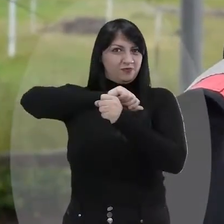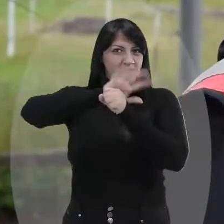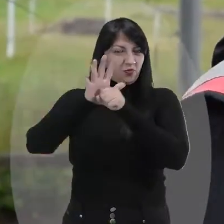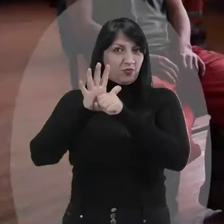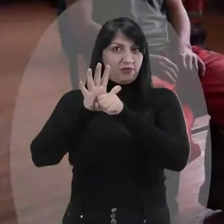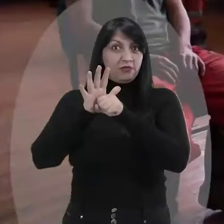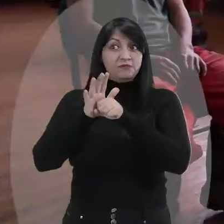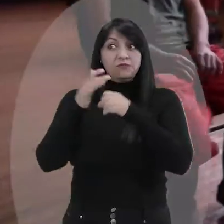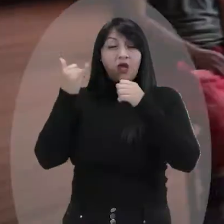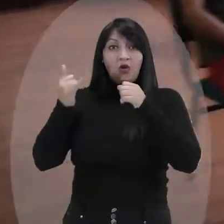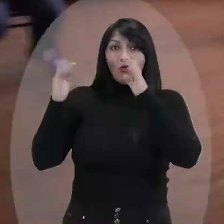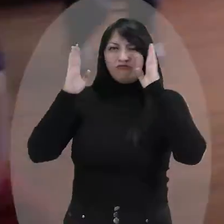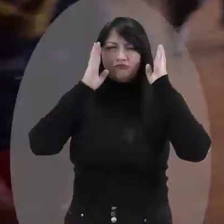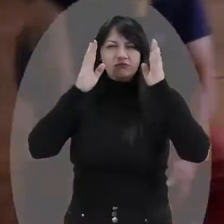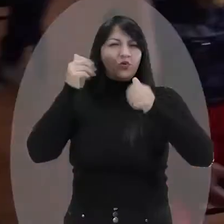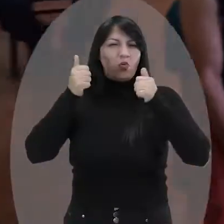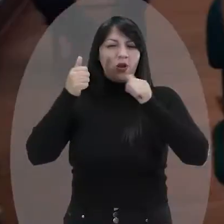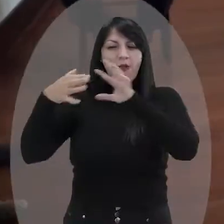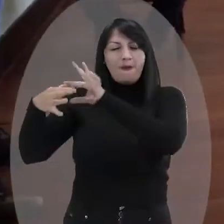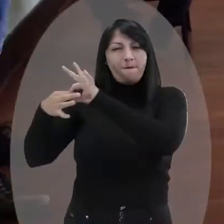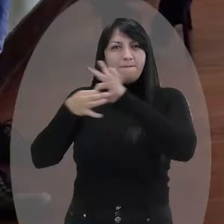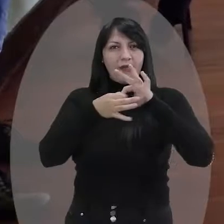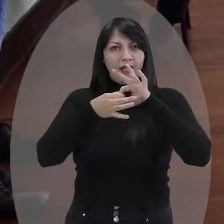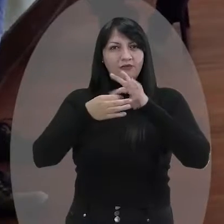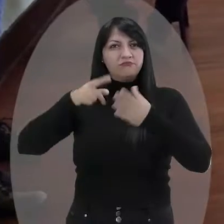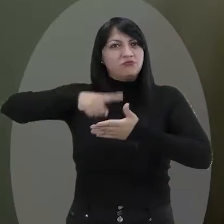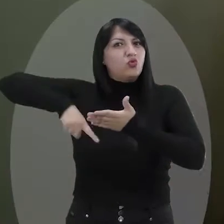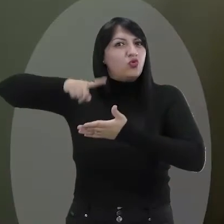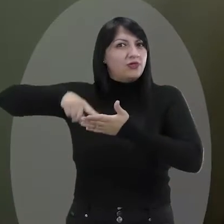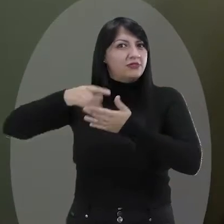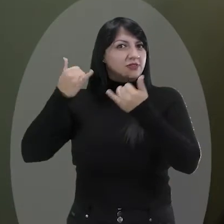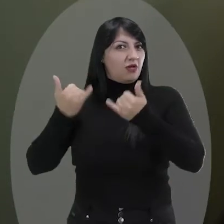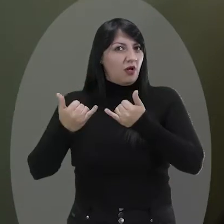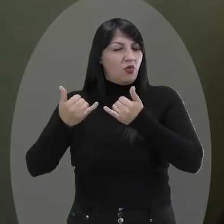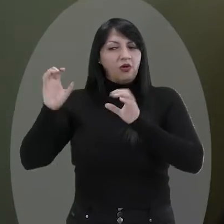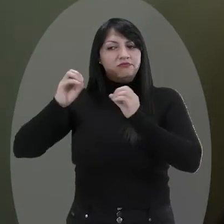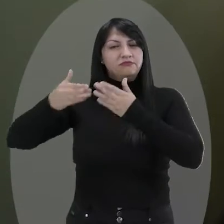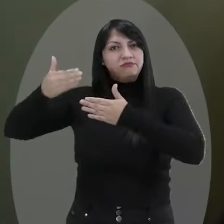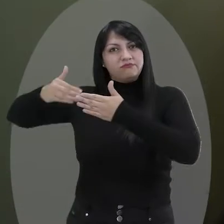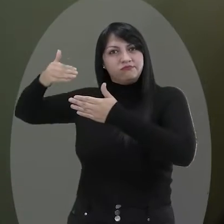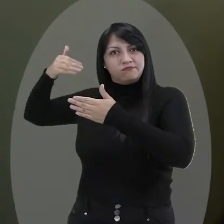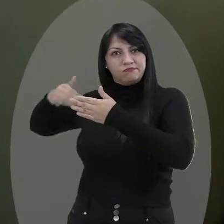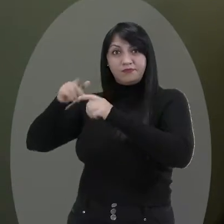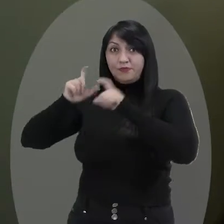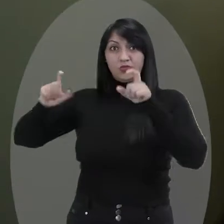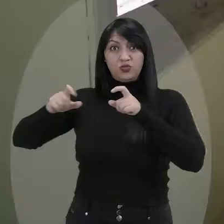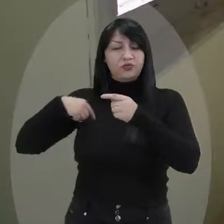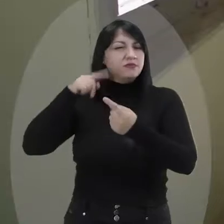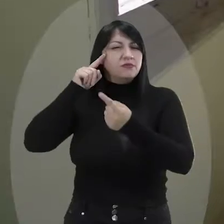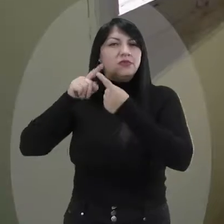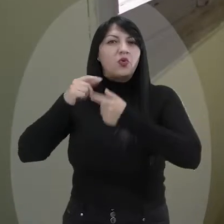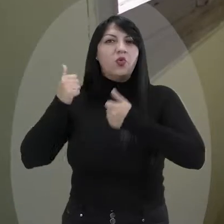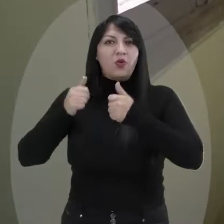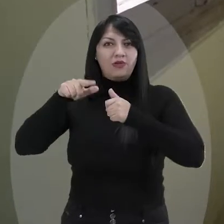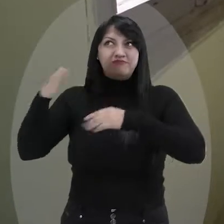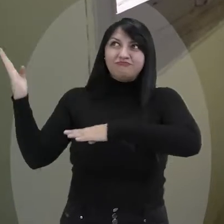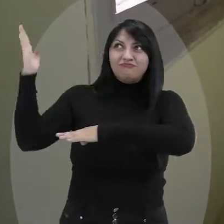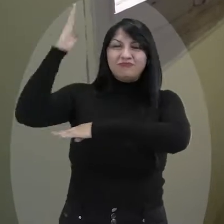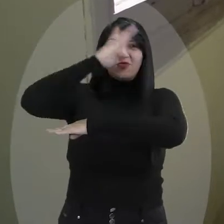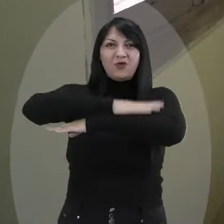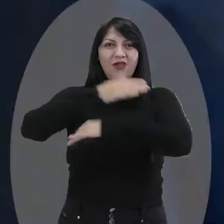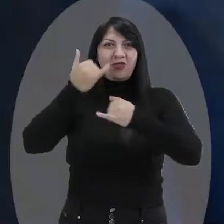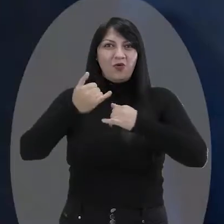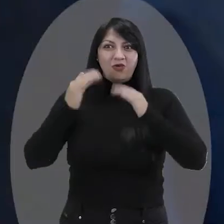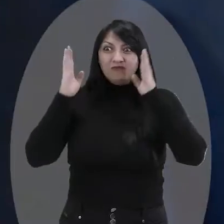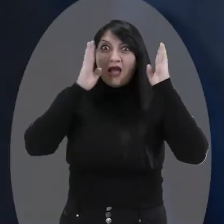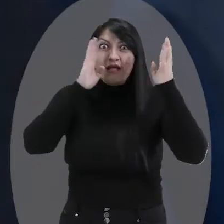supuesto, la vacunación para COVID-19. En este sentido, se ha articulado el contratista de obra y también el contratista interventor para